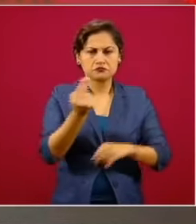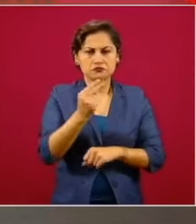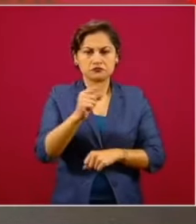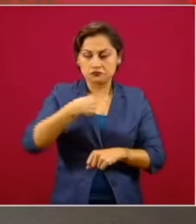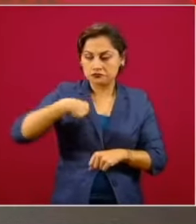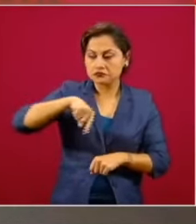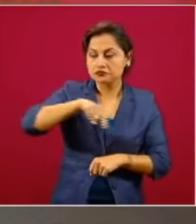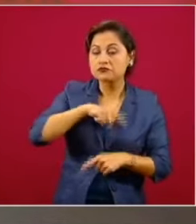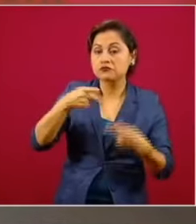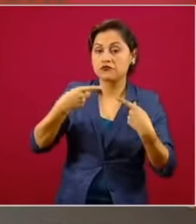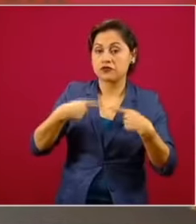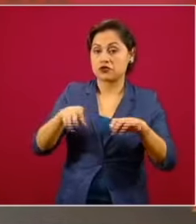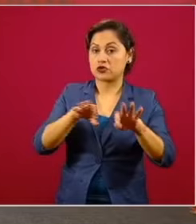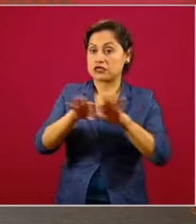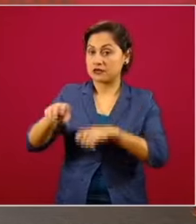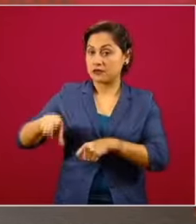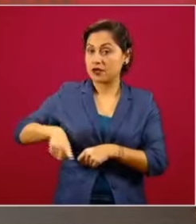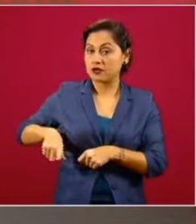dar a conocer